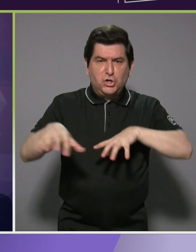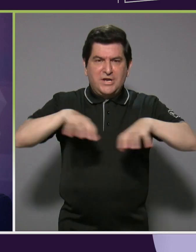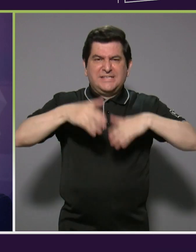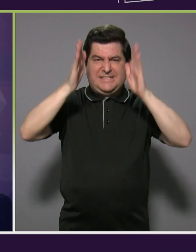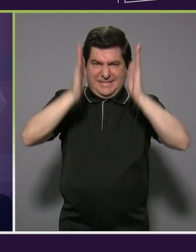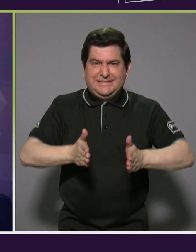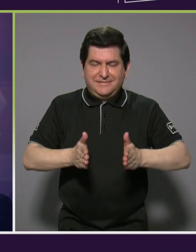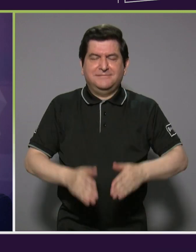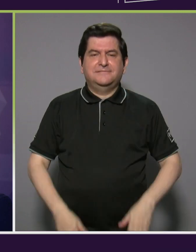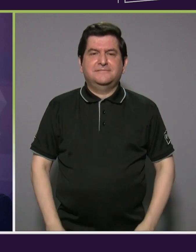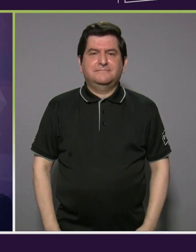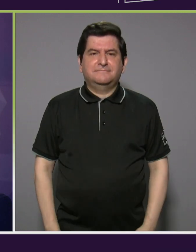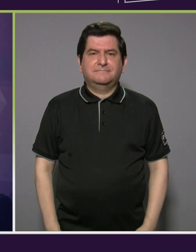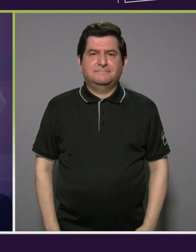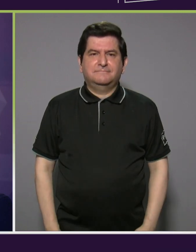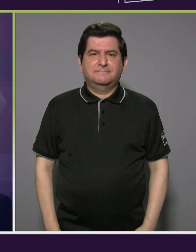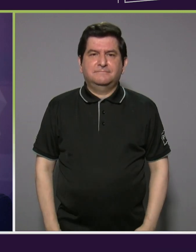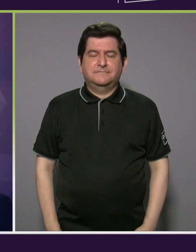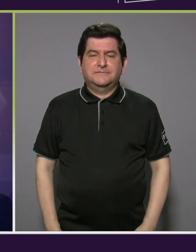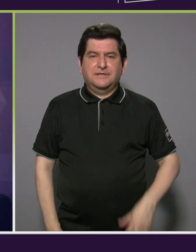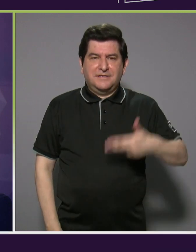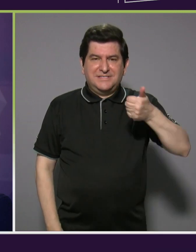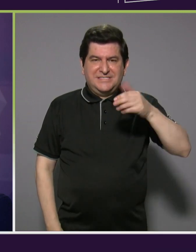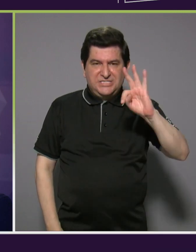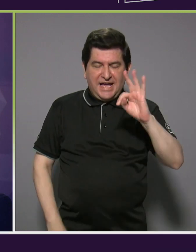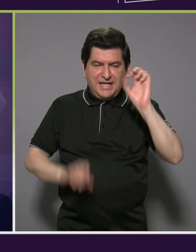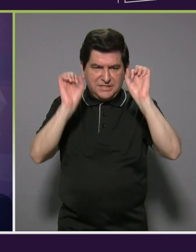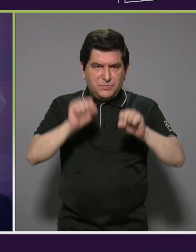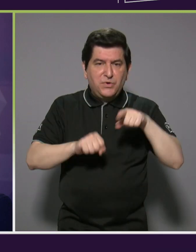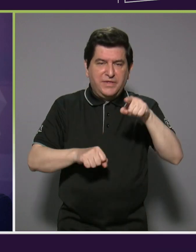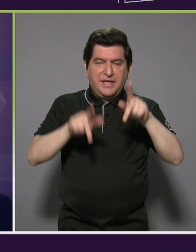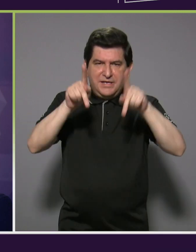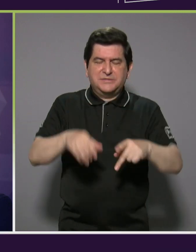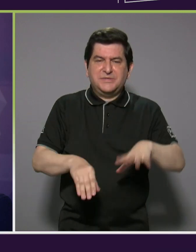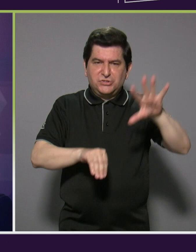activistas, hay un chat donde se les puede integrar.